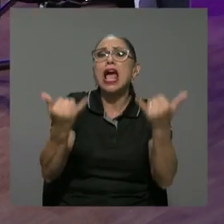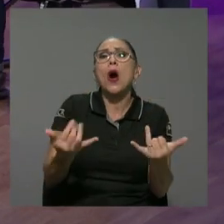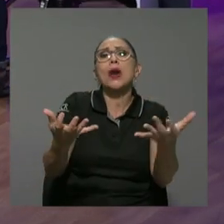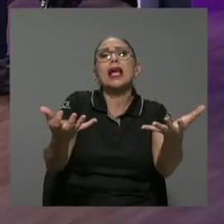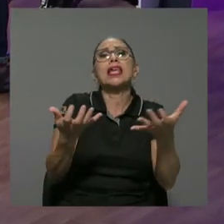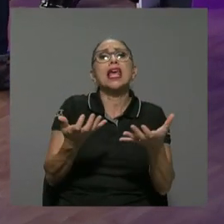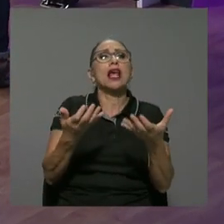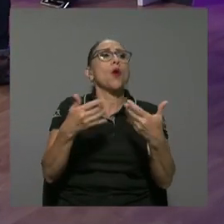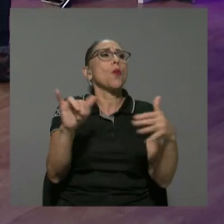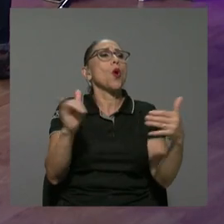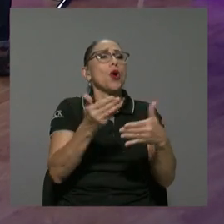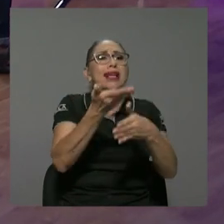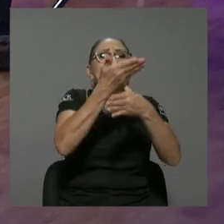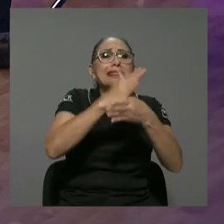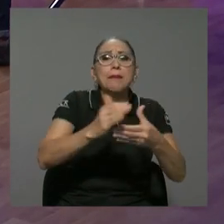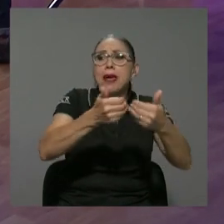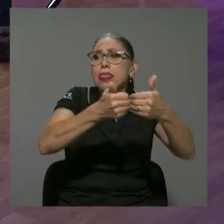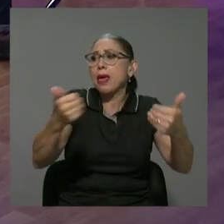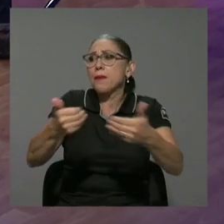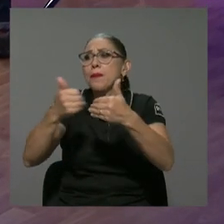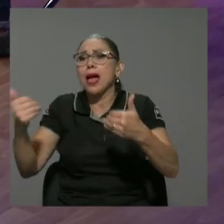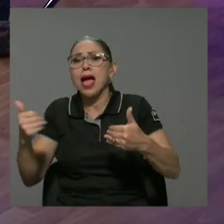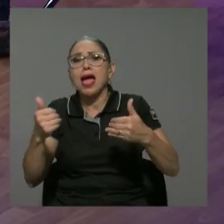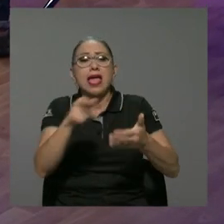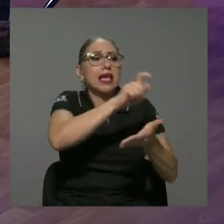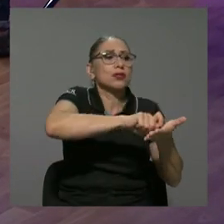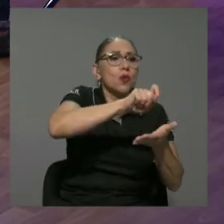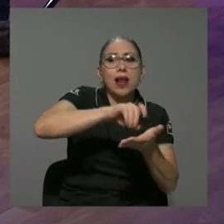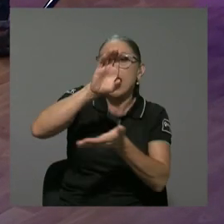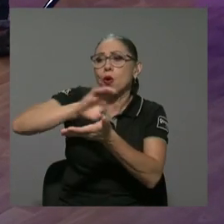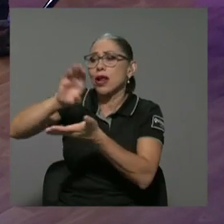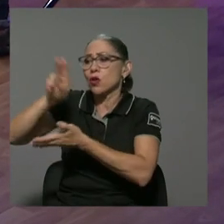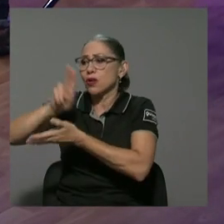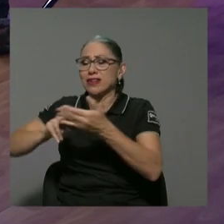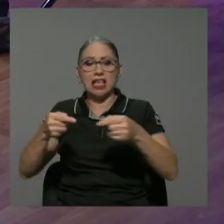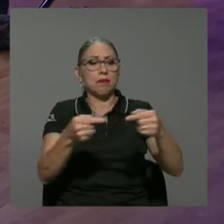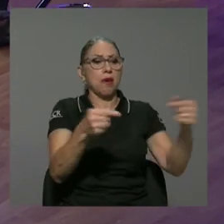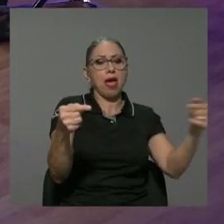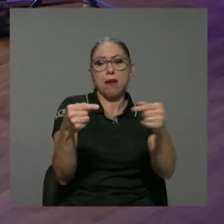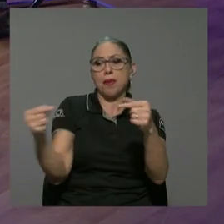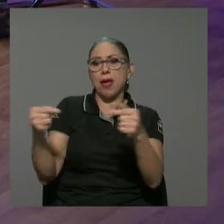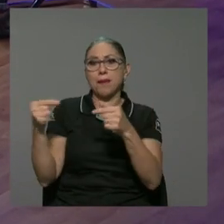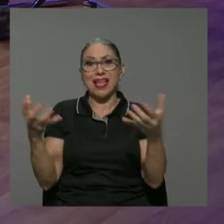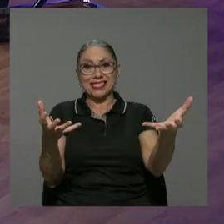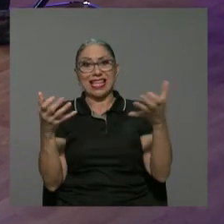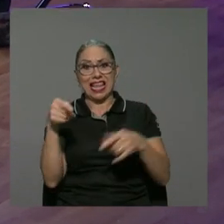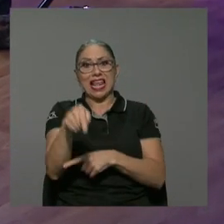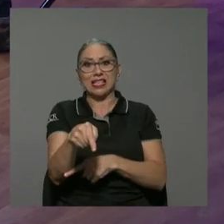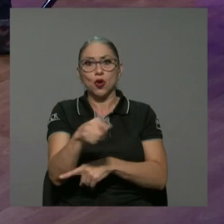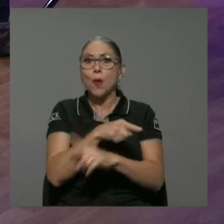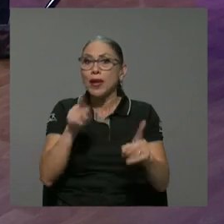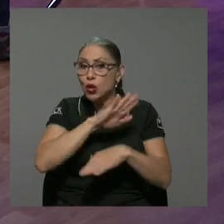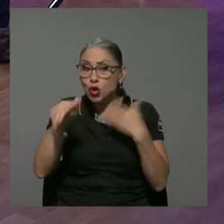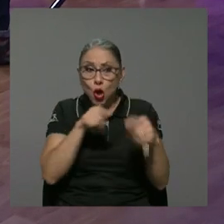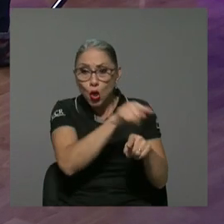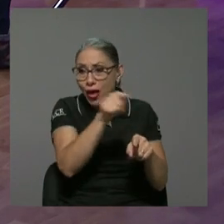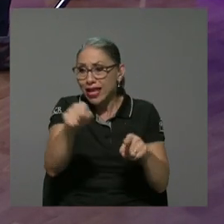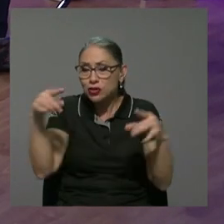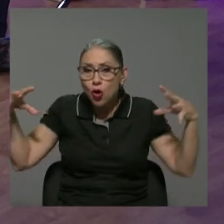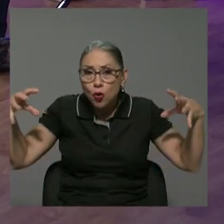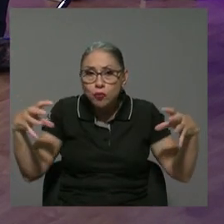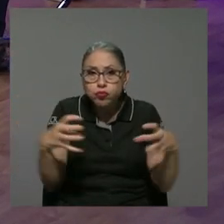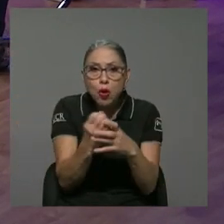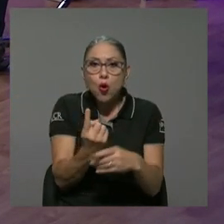o preescolar con universitaria, es un sistema y todo es importante. Y con el